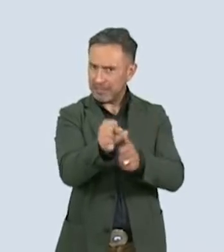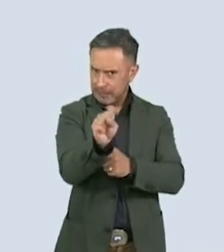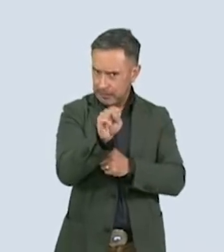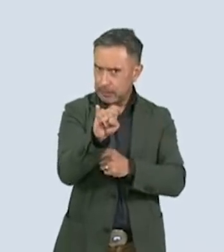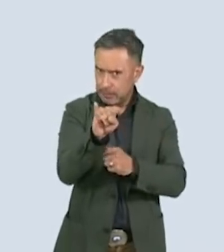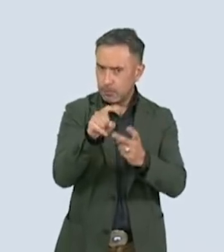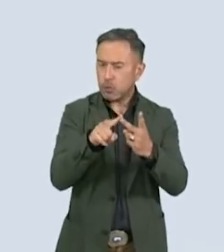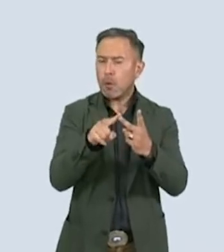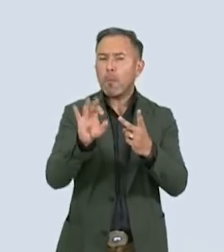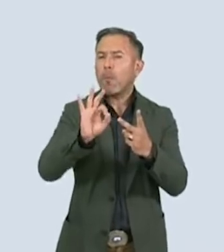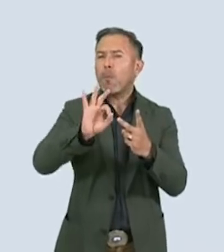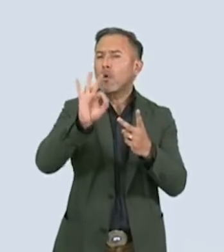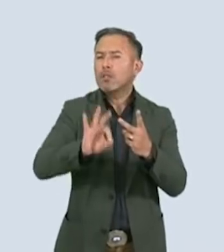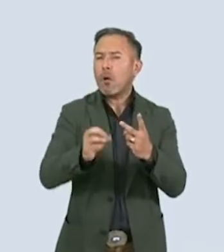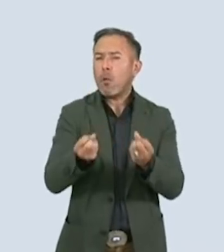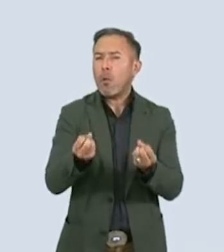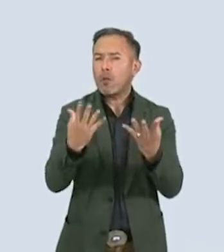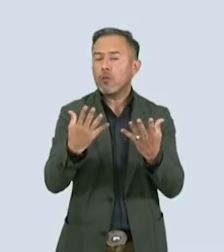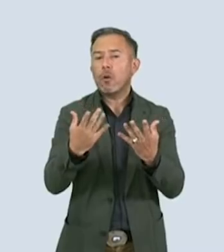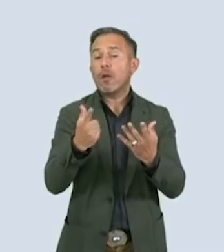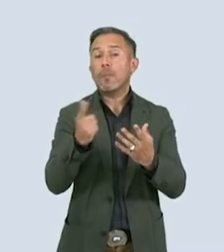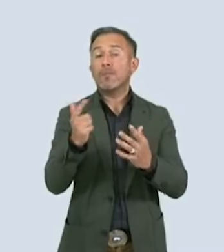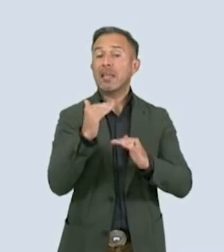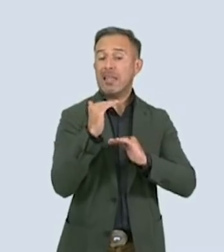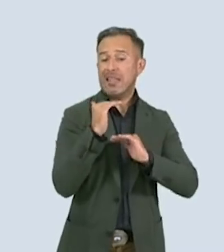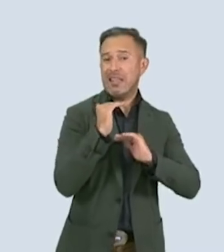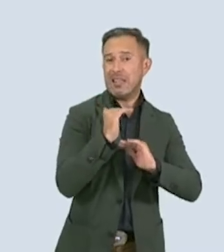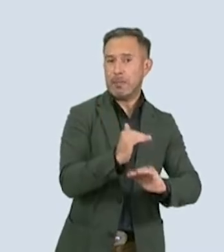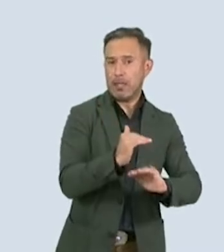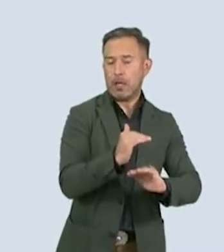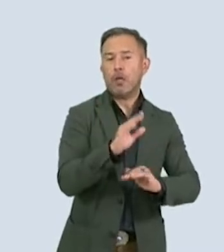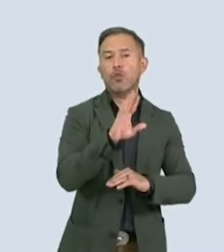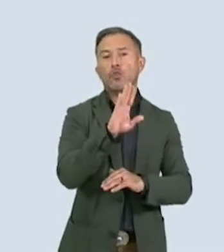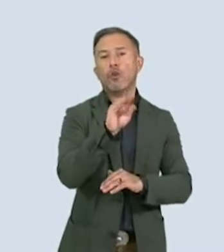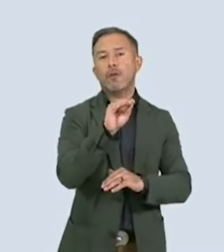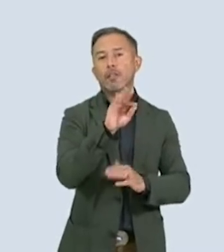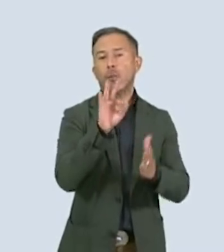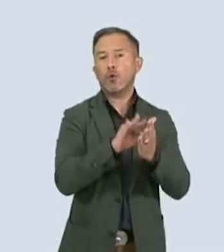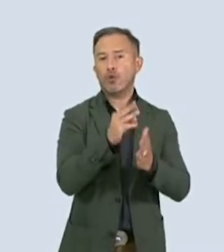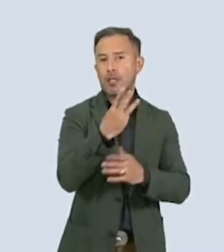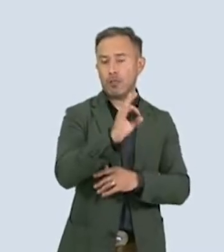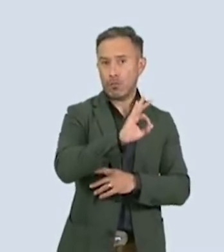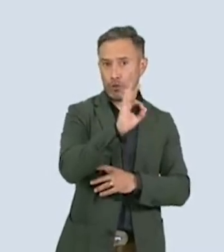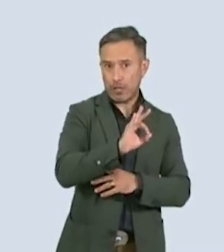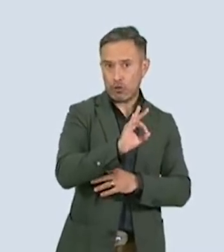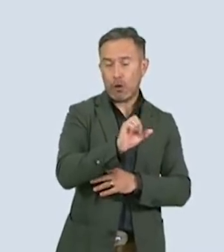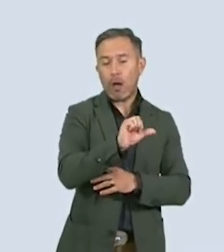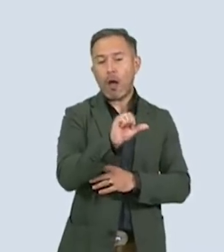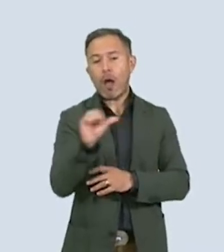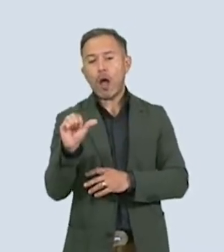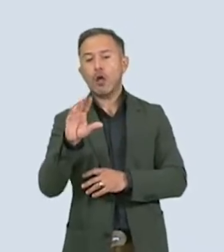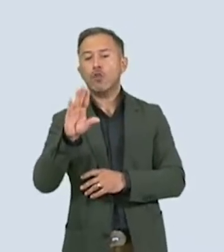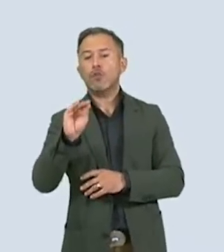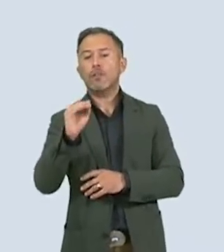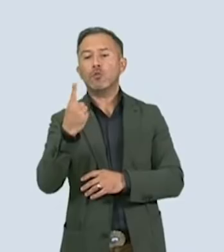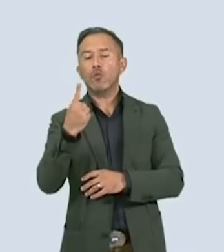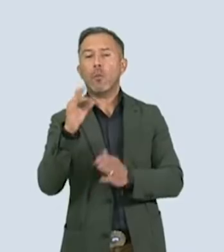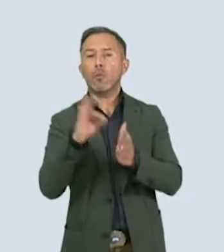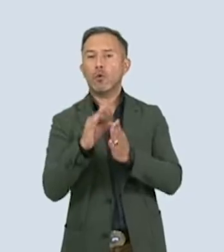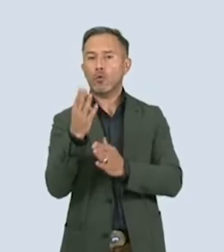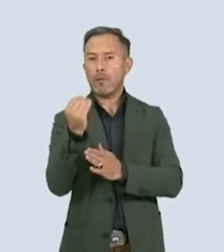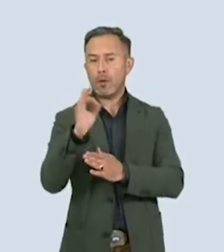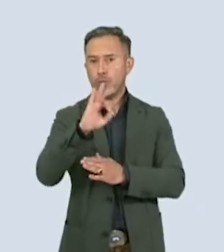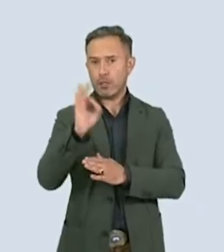el porcentaje de votación se encuentra entre un límite inferior del 90 punto 3 por ciento y 91 punto 9 por